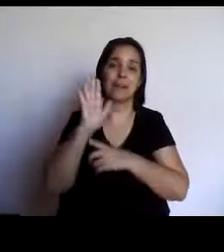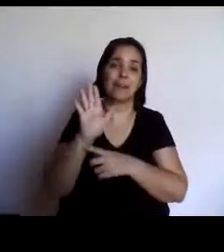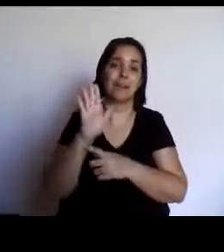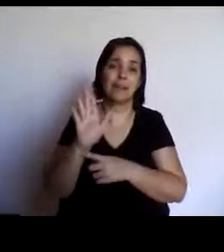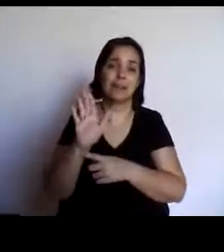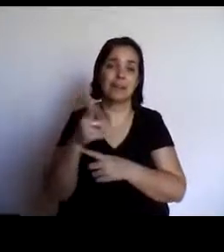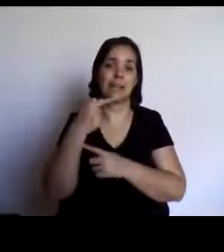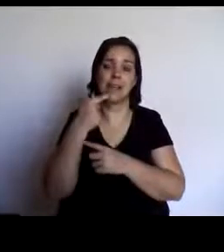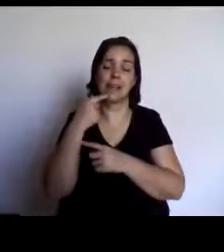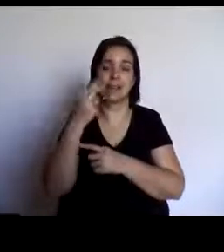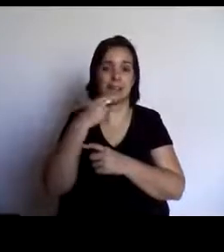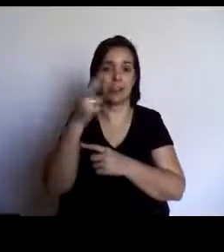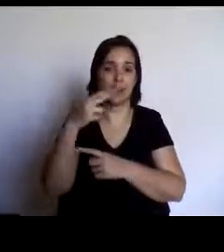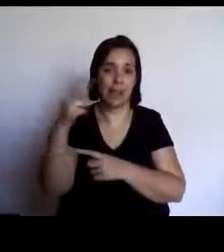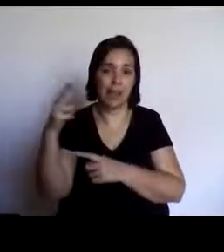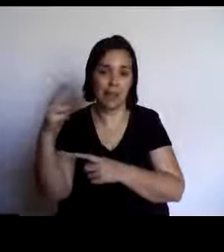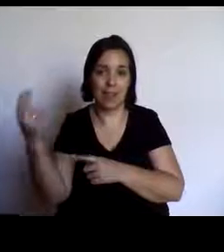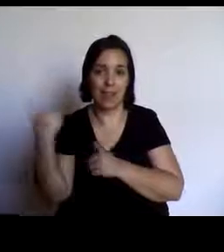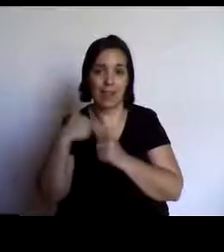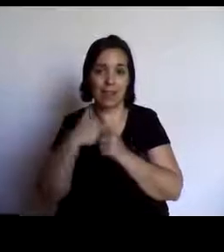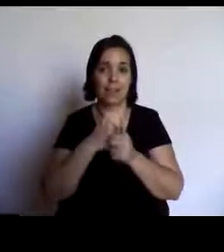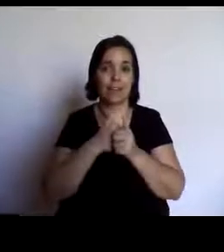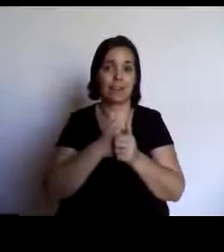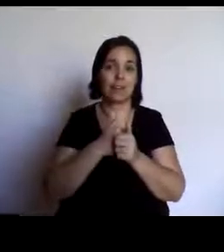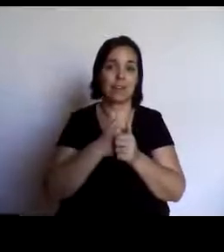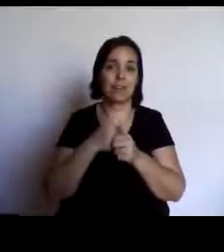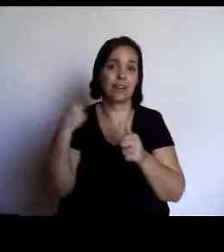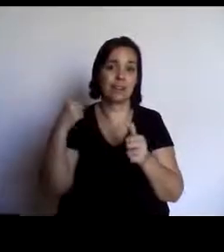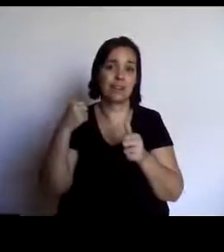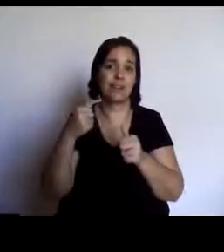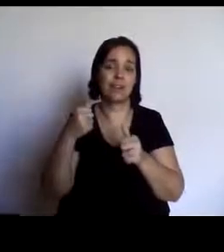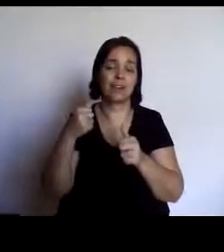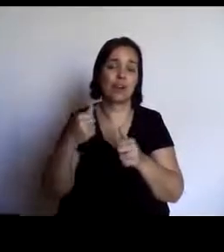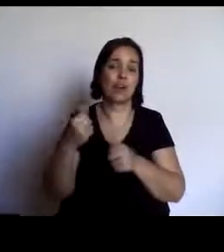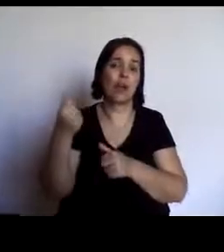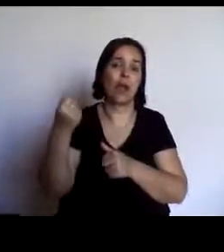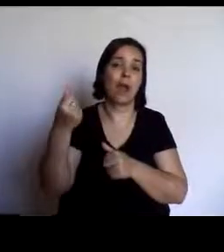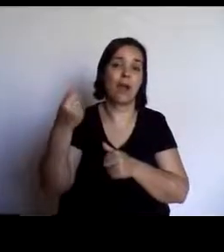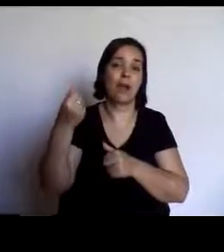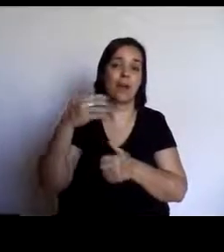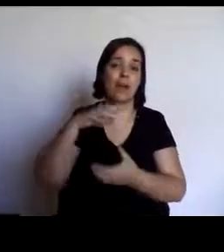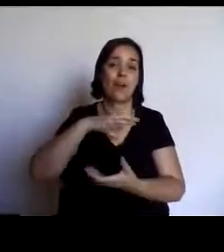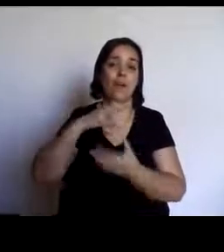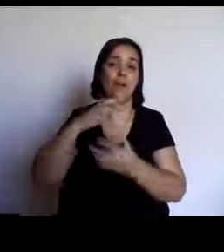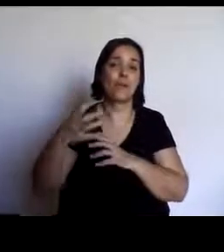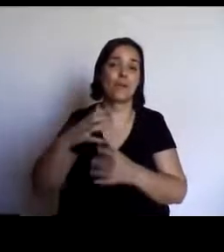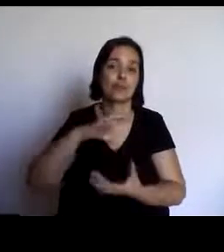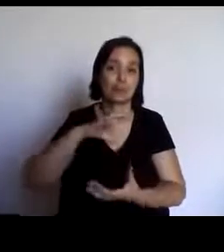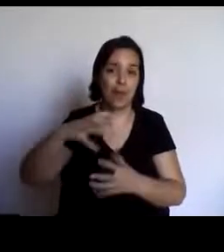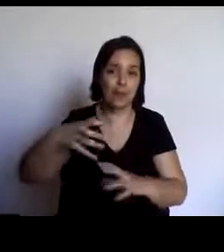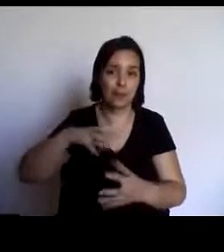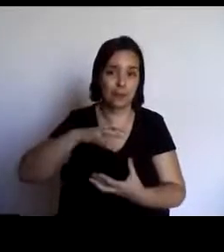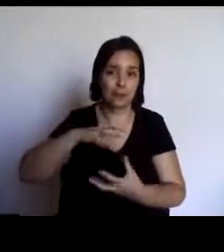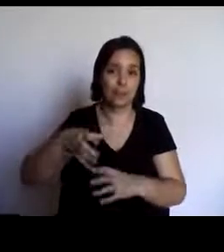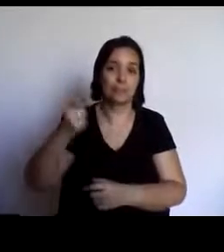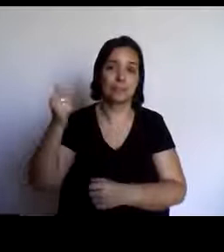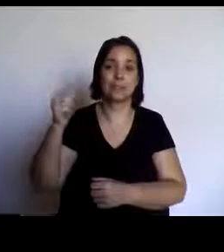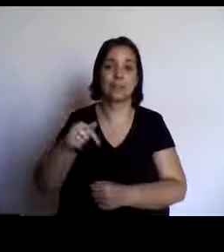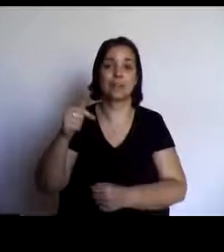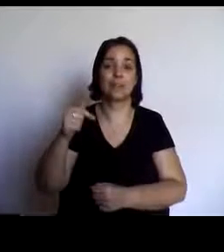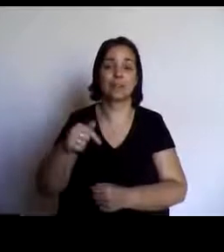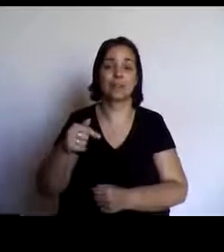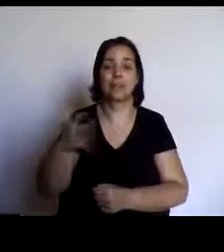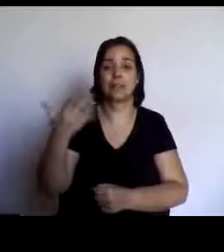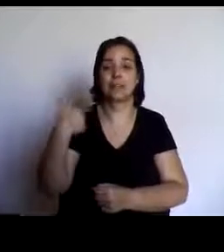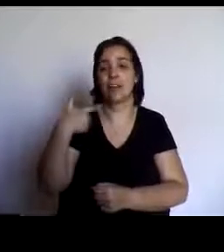a visitas de las delegaciones extremeñas durante desplazamientos a Bruselas, como ha comentado mi compañera Rocío, y sobre todo para dar a